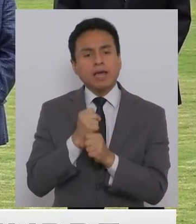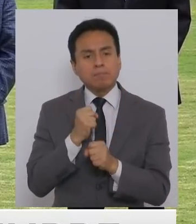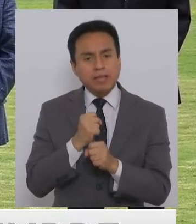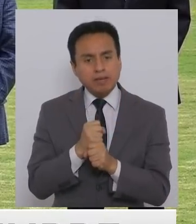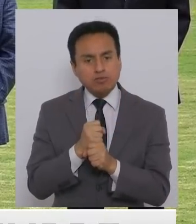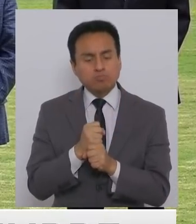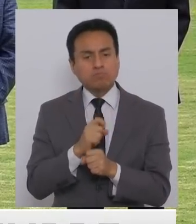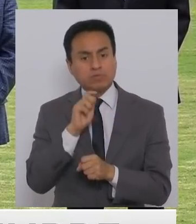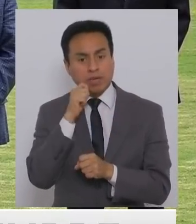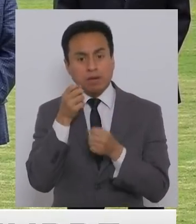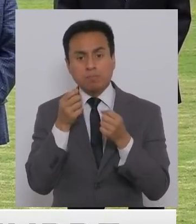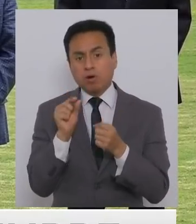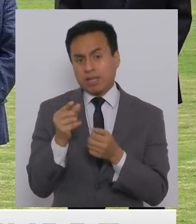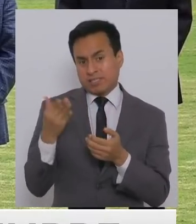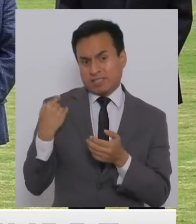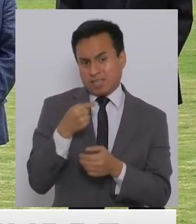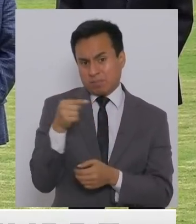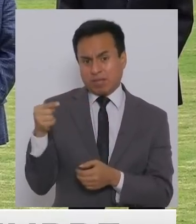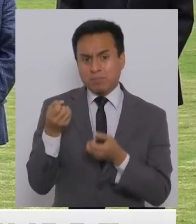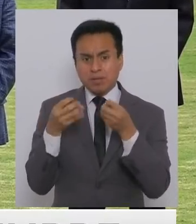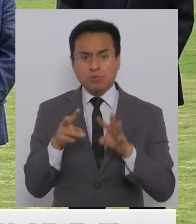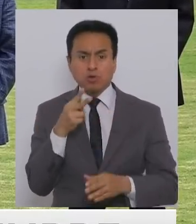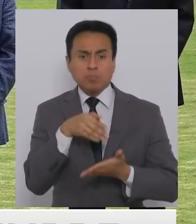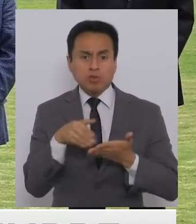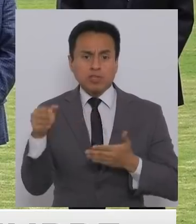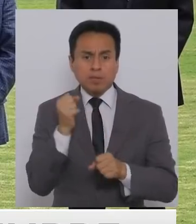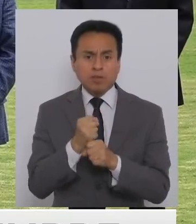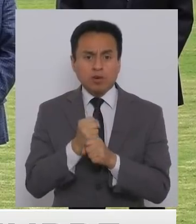pocas semanas perdimos 2 millones de empleos.